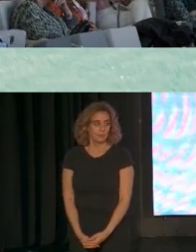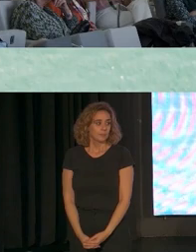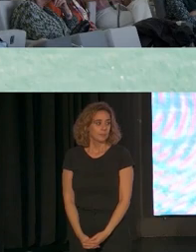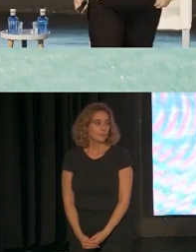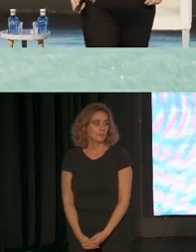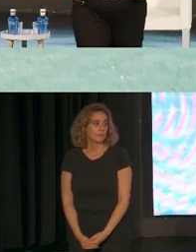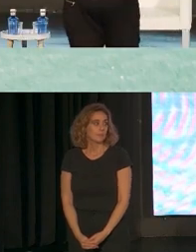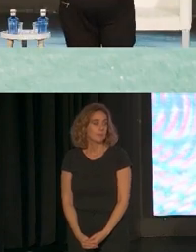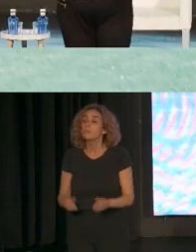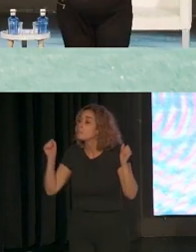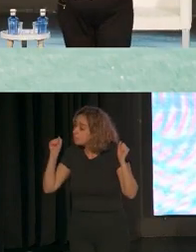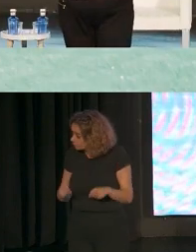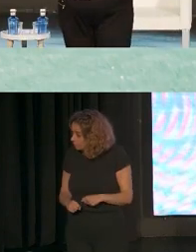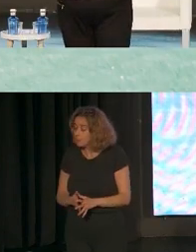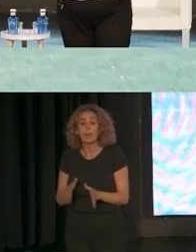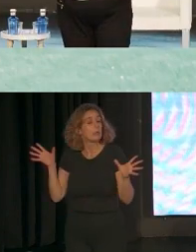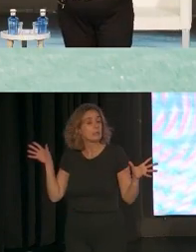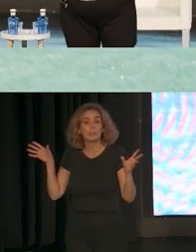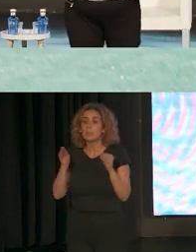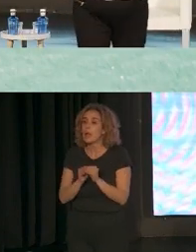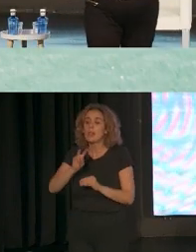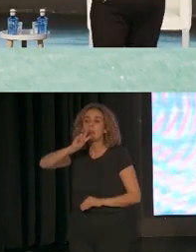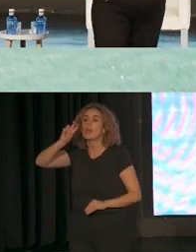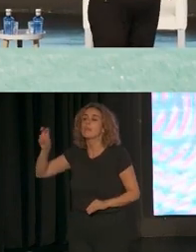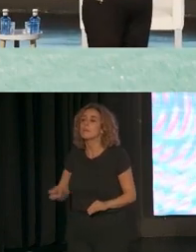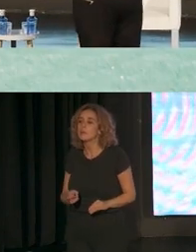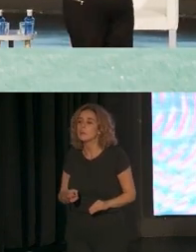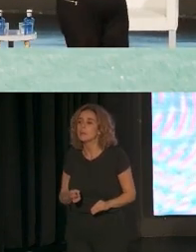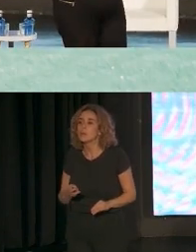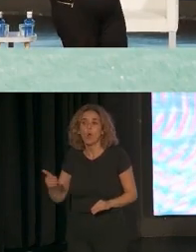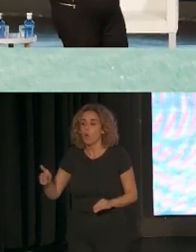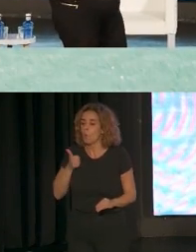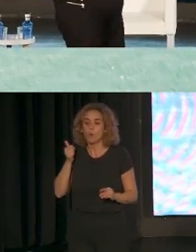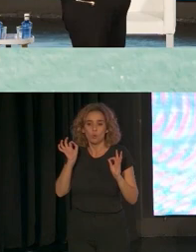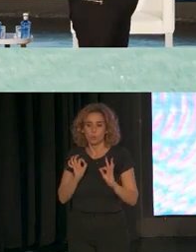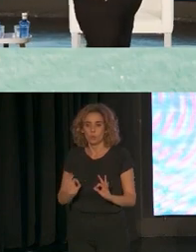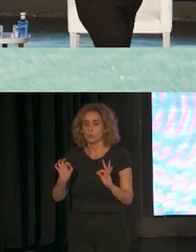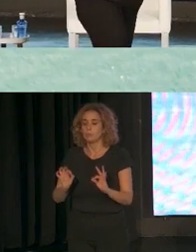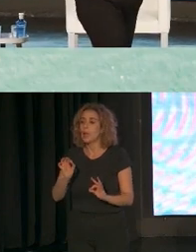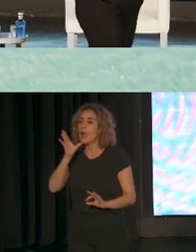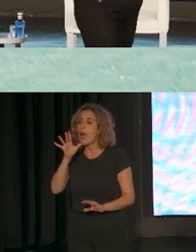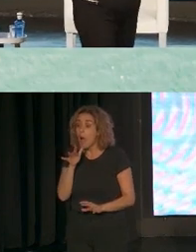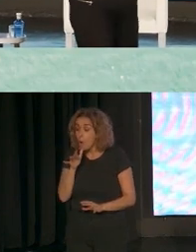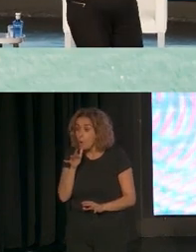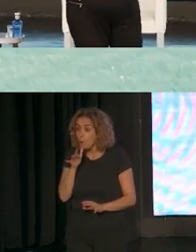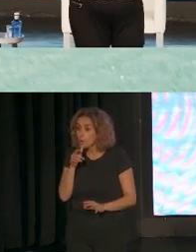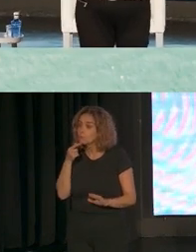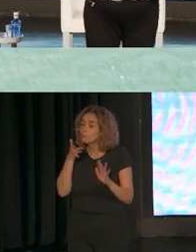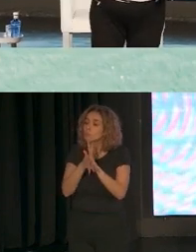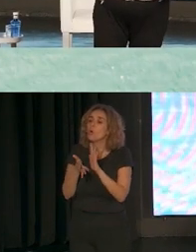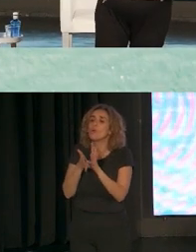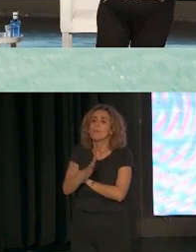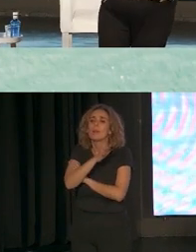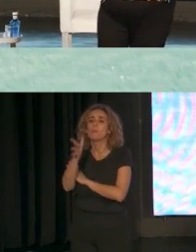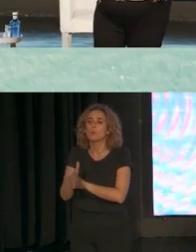dignidad vale En definitiva la diversidad es una oportunidad Y ahora os voy a explicar